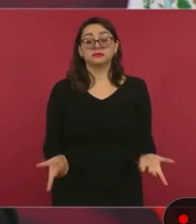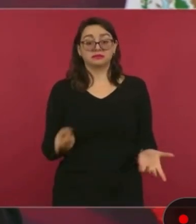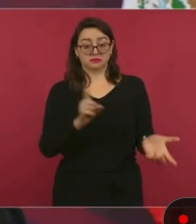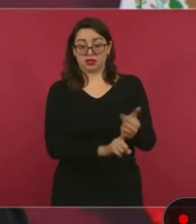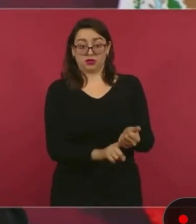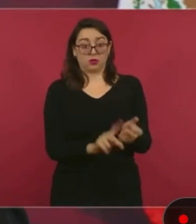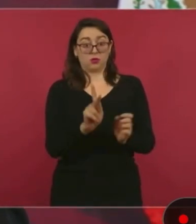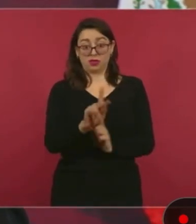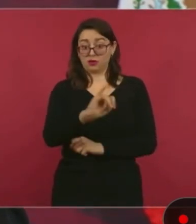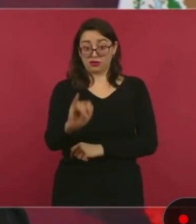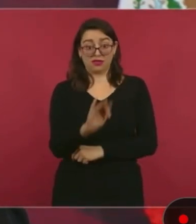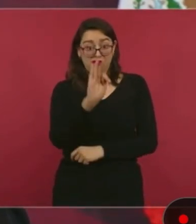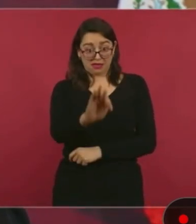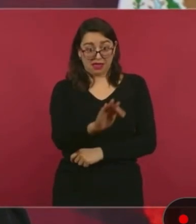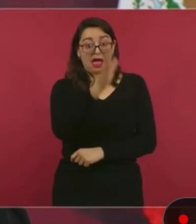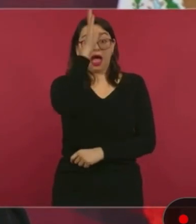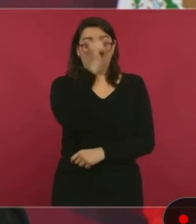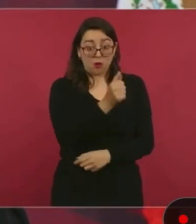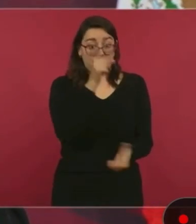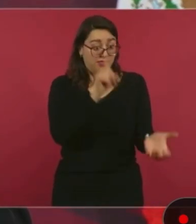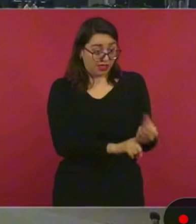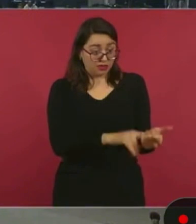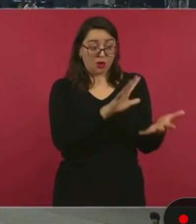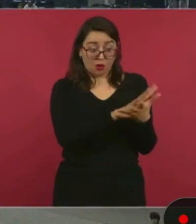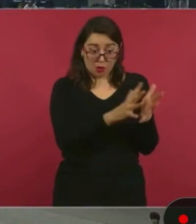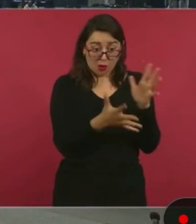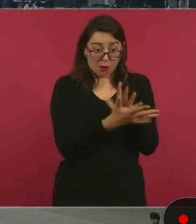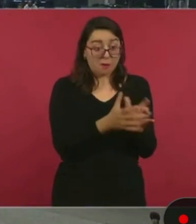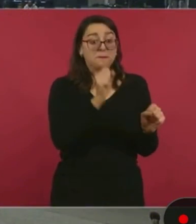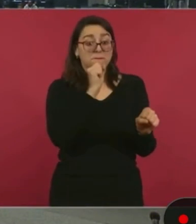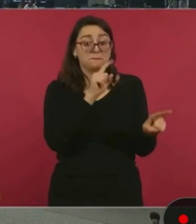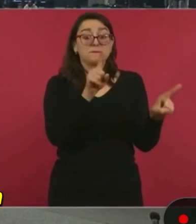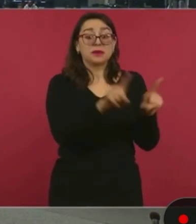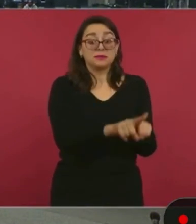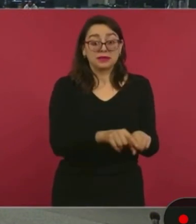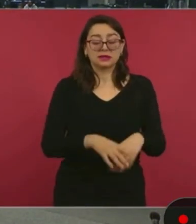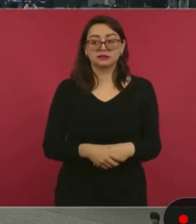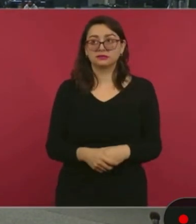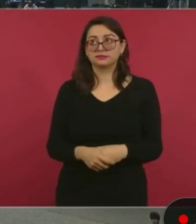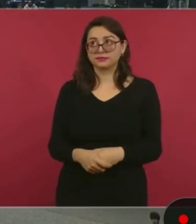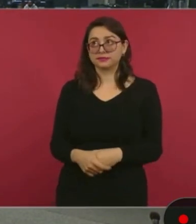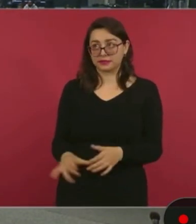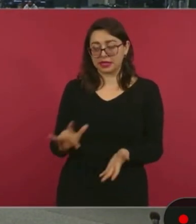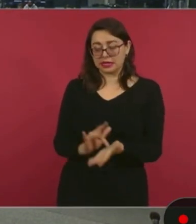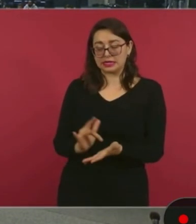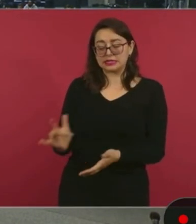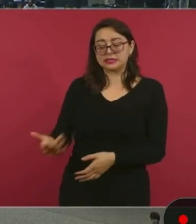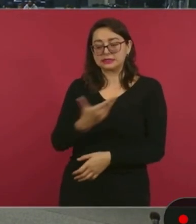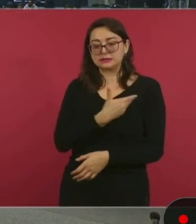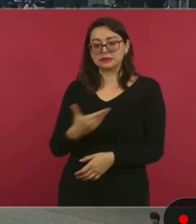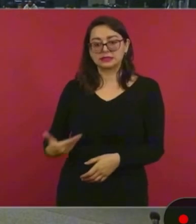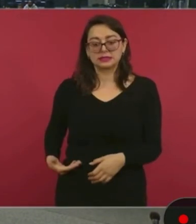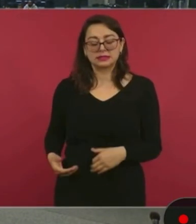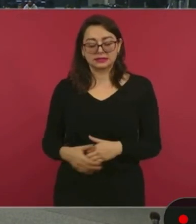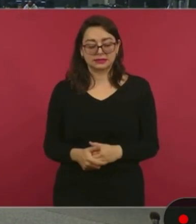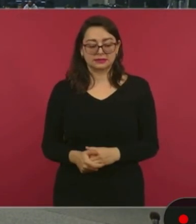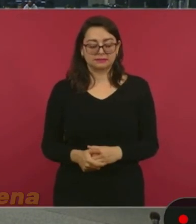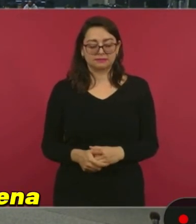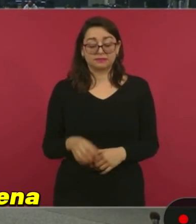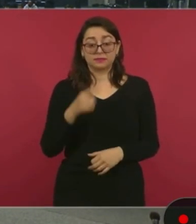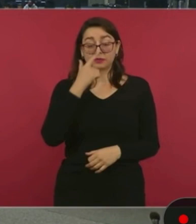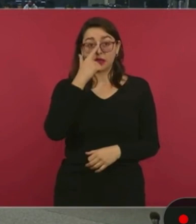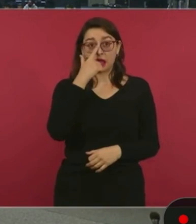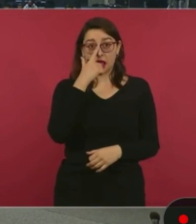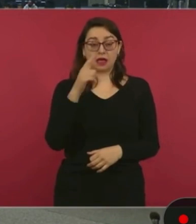Judicial. Bien, presidente, gracias. También preguntarle ayer, Claudia Sheinbaum, quien es la aspirante presidencial